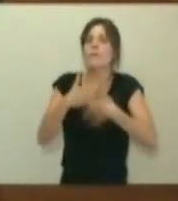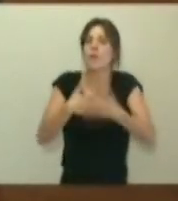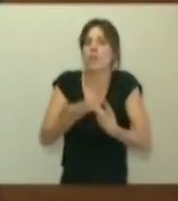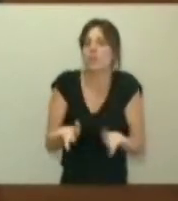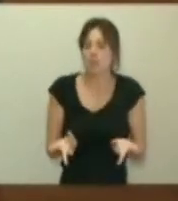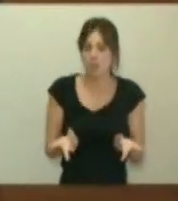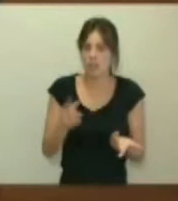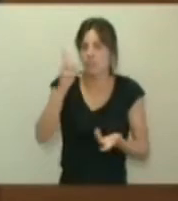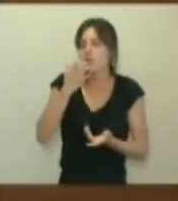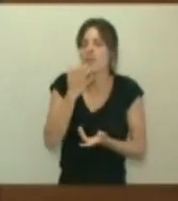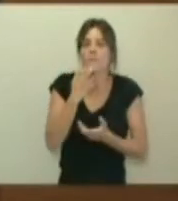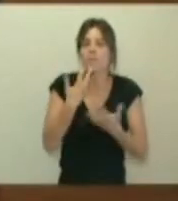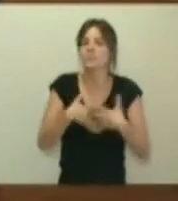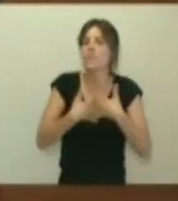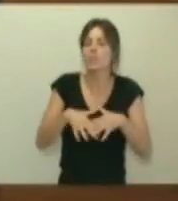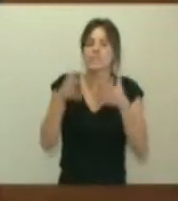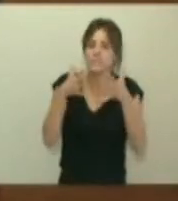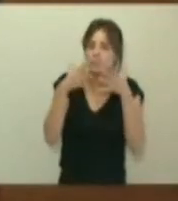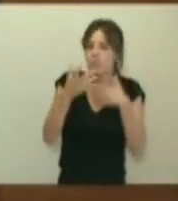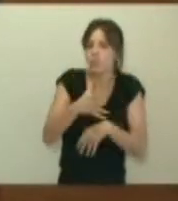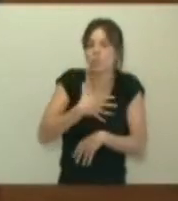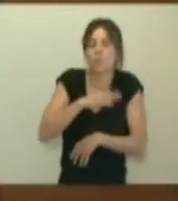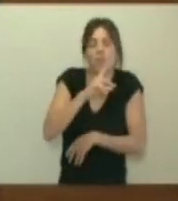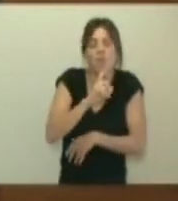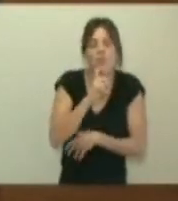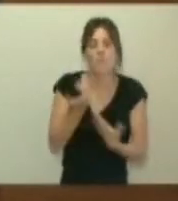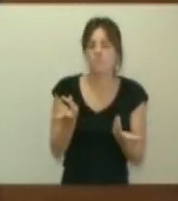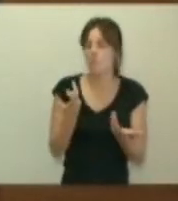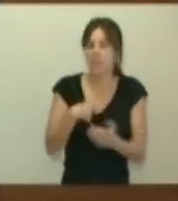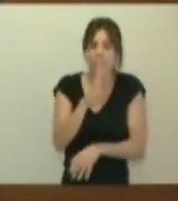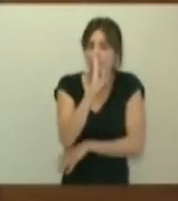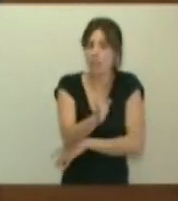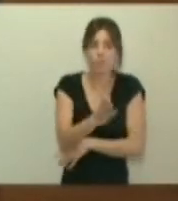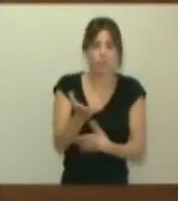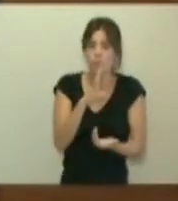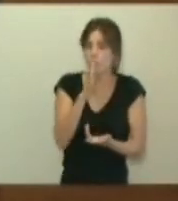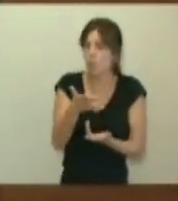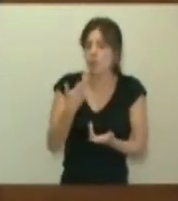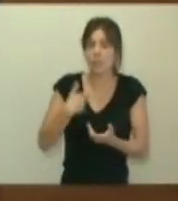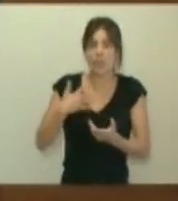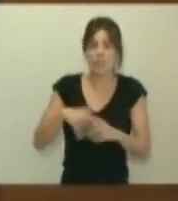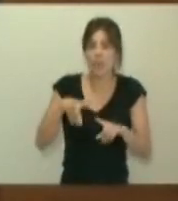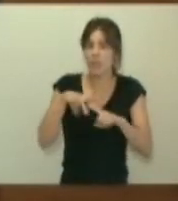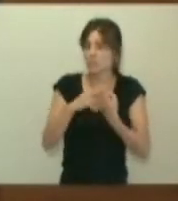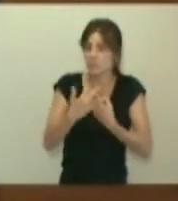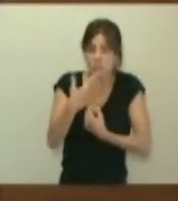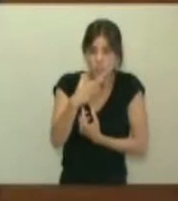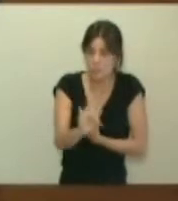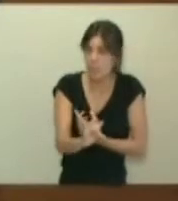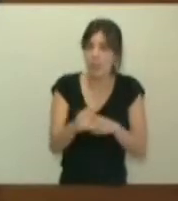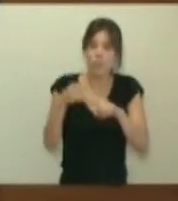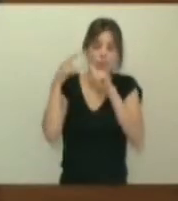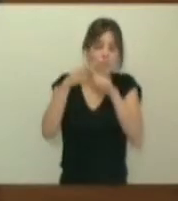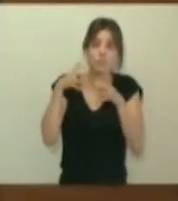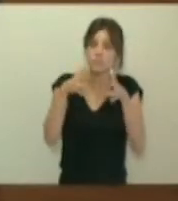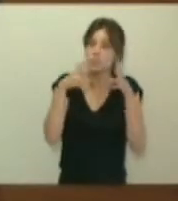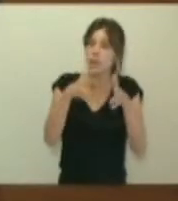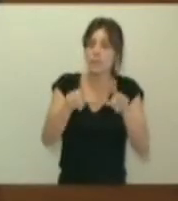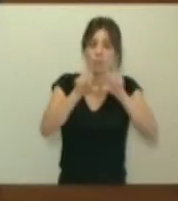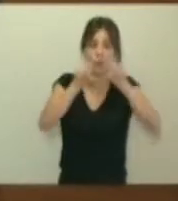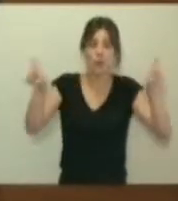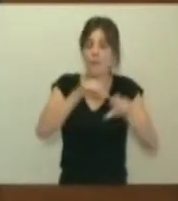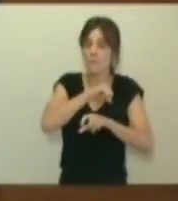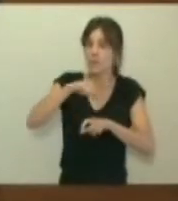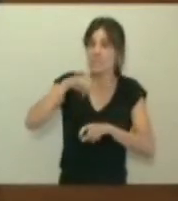las funciones de asesoramiento podrían desarrollarse directamente por los instrumentos que ya existen para el asesoramiento a emprendedores, y